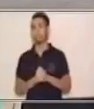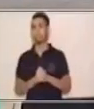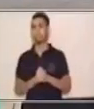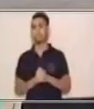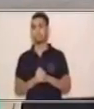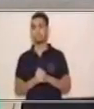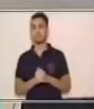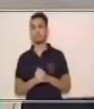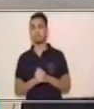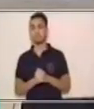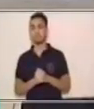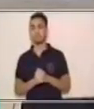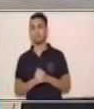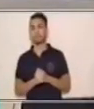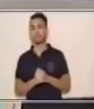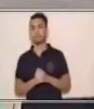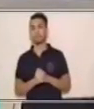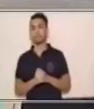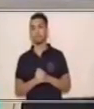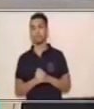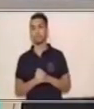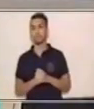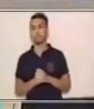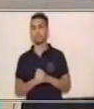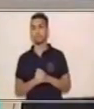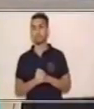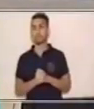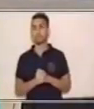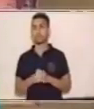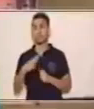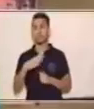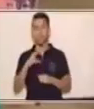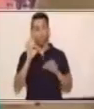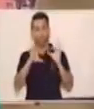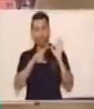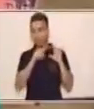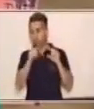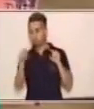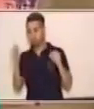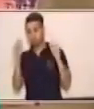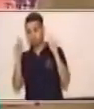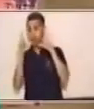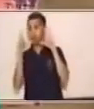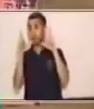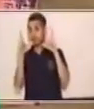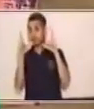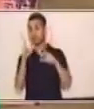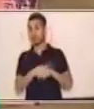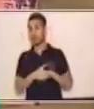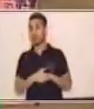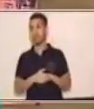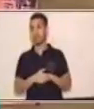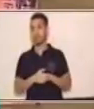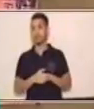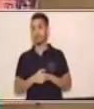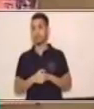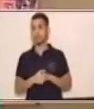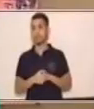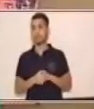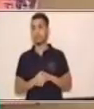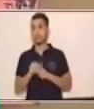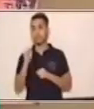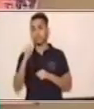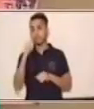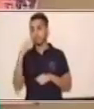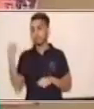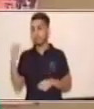si tú puedes observar, vamos a encontrar algunas sorpresas, pero vamos a apoyarnos de la tómbola